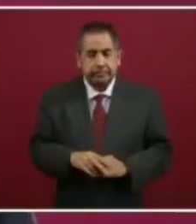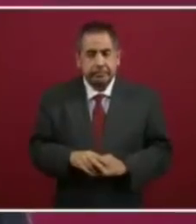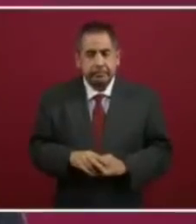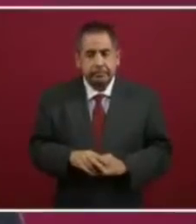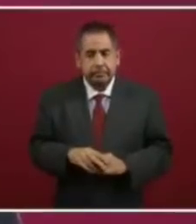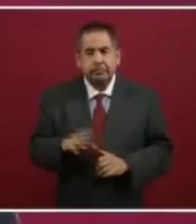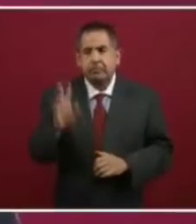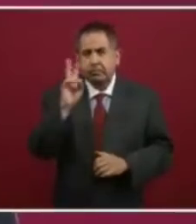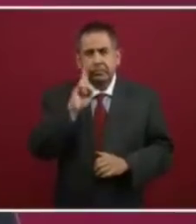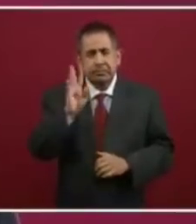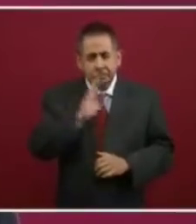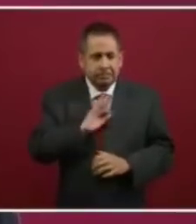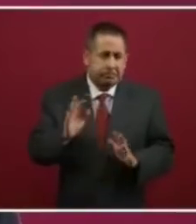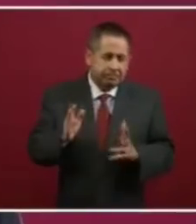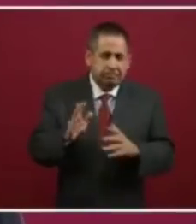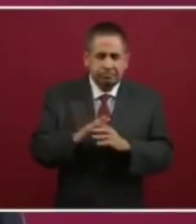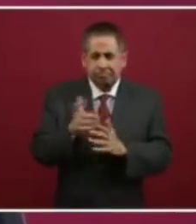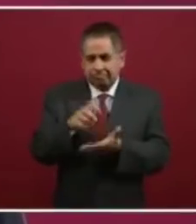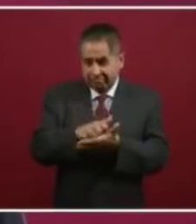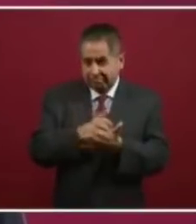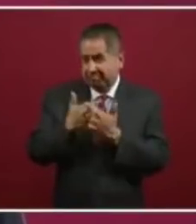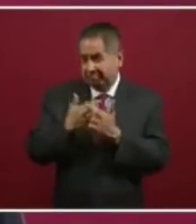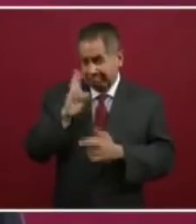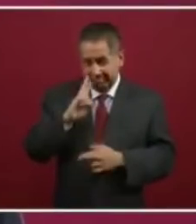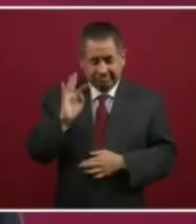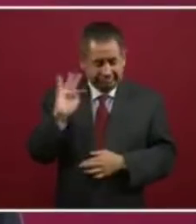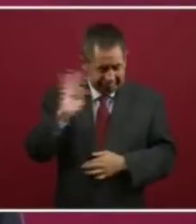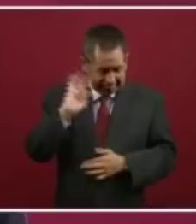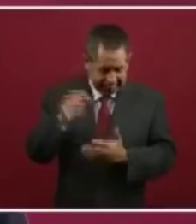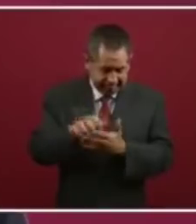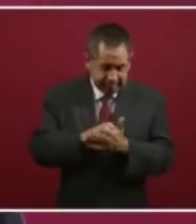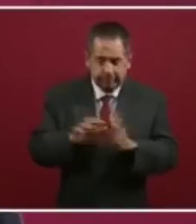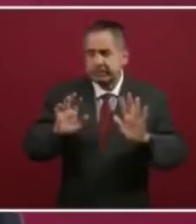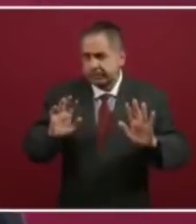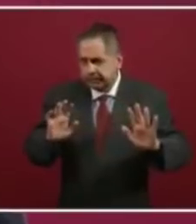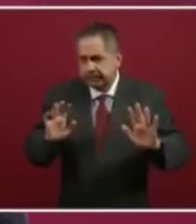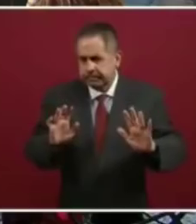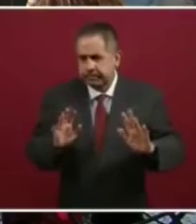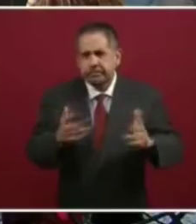hasta podemos ahorrar, ¿eh? Pero